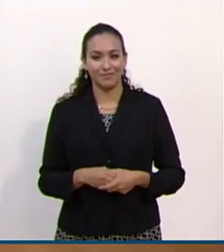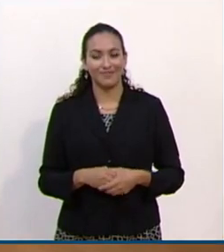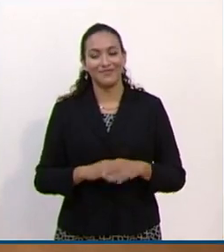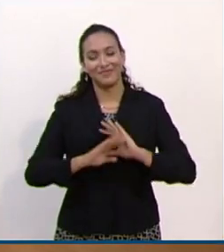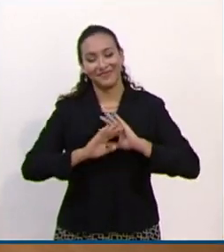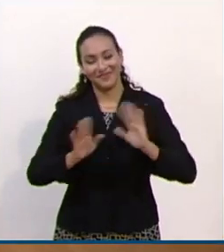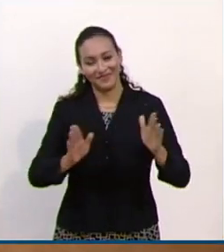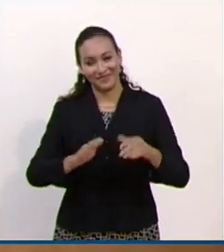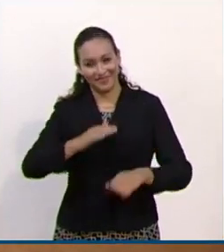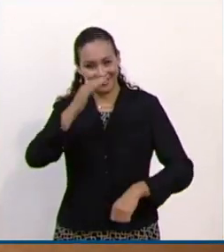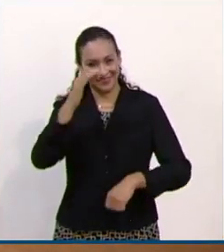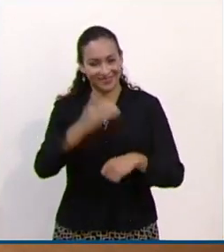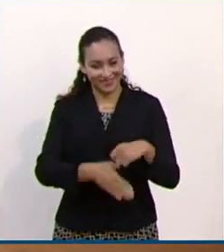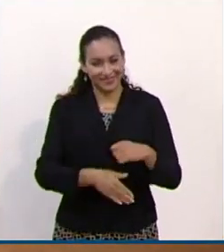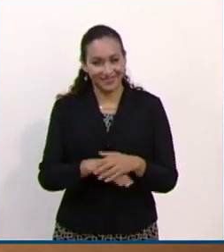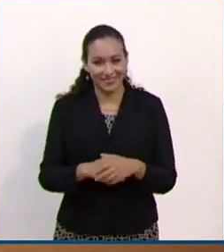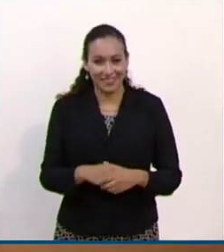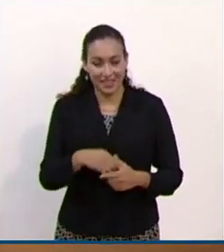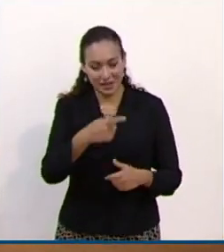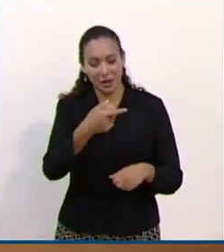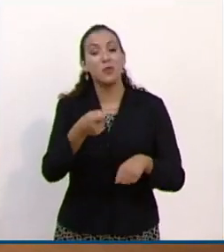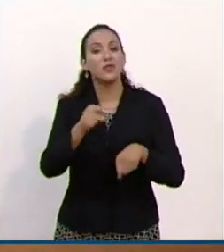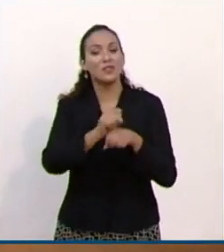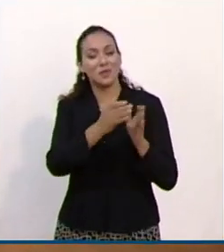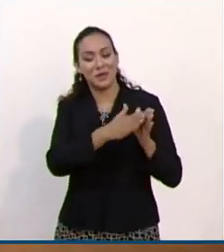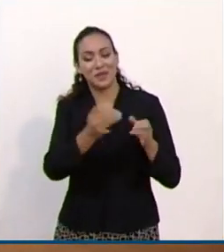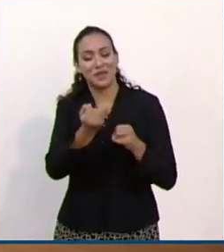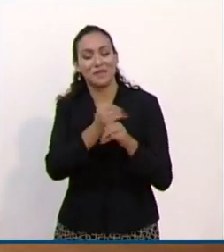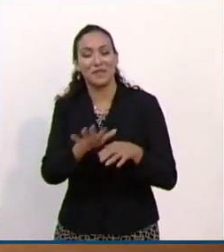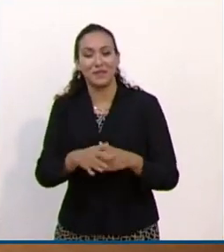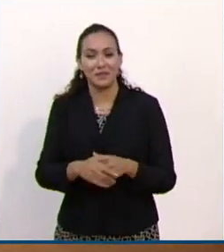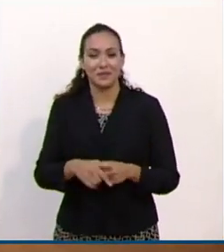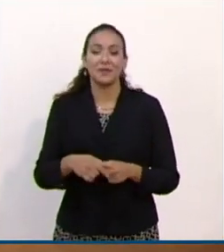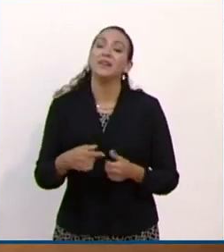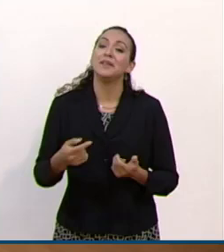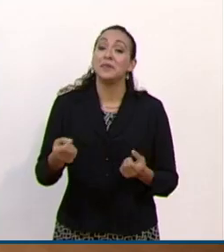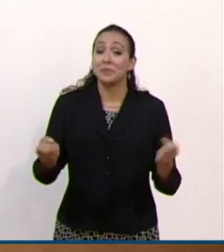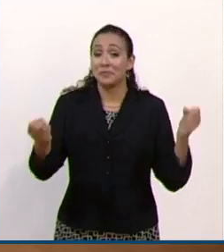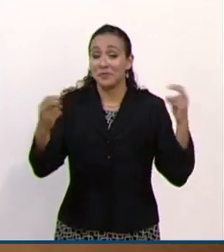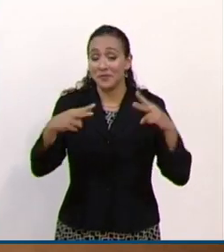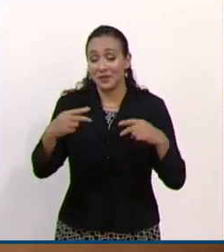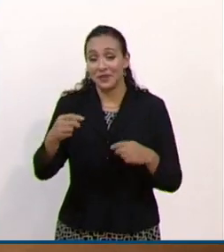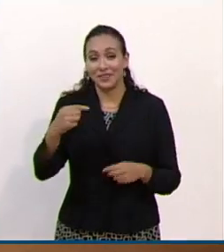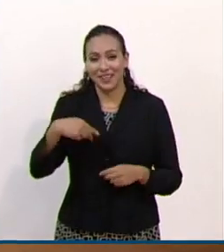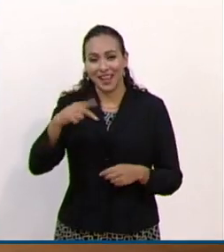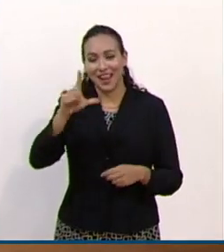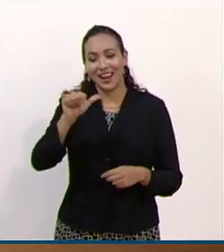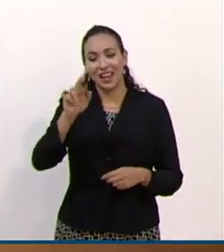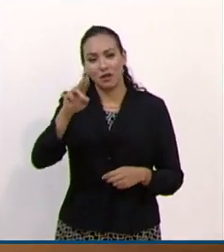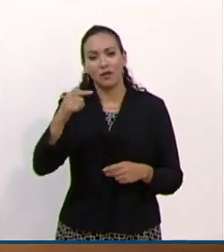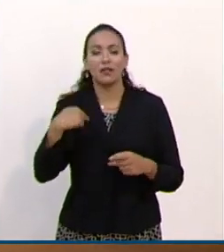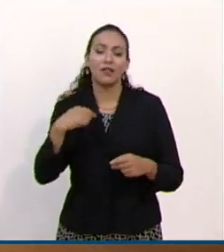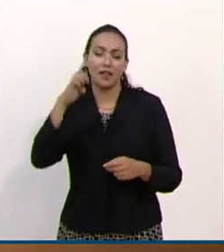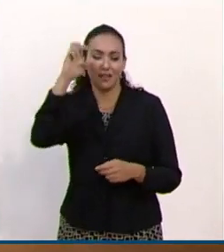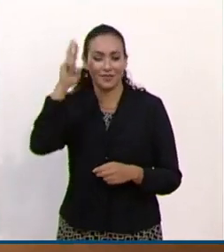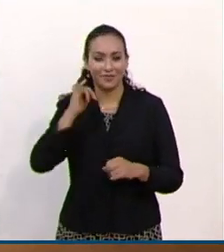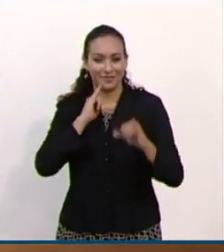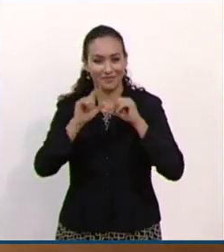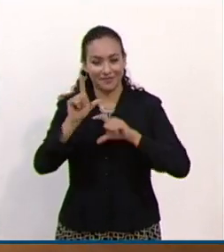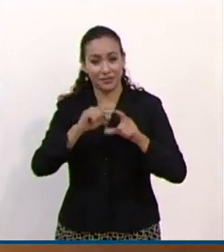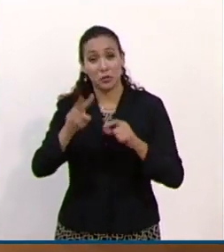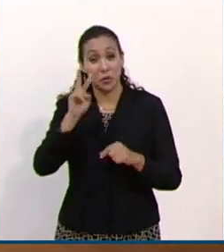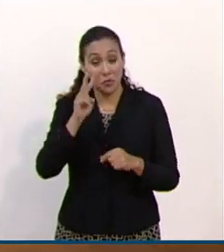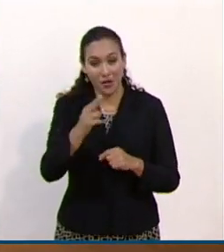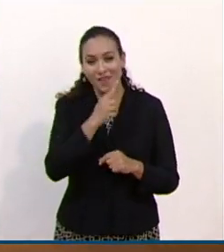Así llegamos al final de este semanario. Soy Laura Murillo y lo invito a mantenerse en la señal del canal del Poder Judicial de la